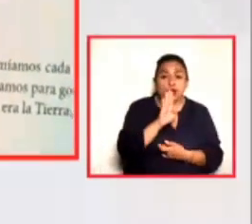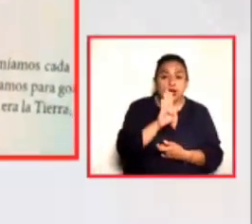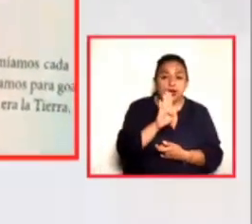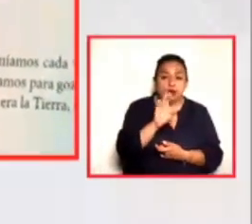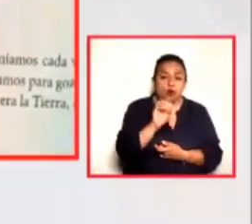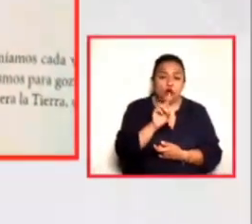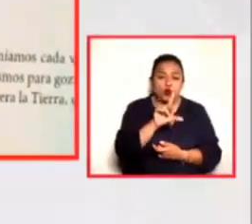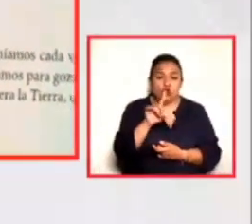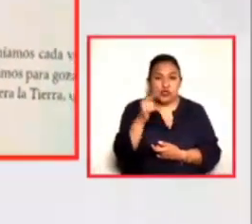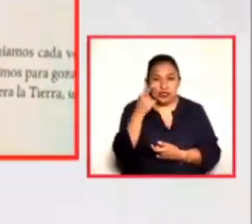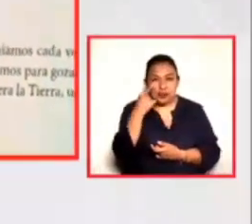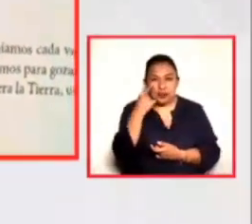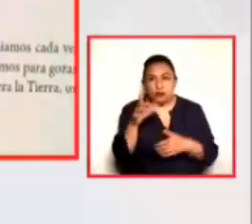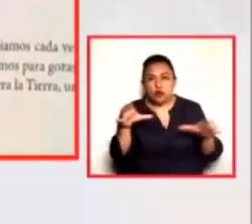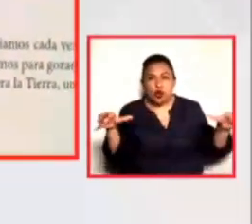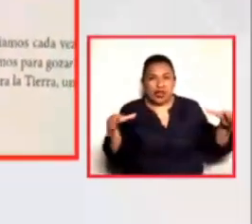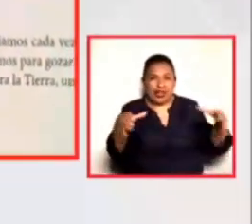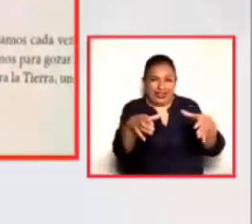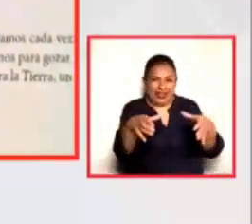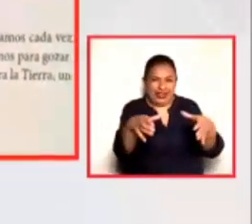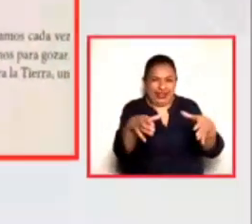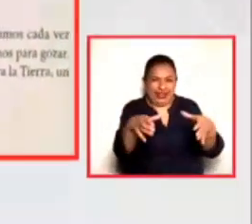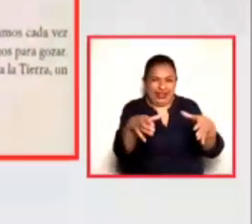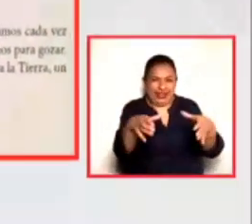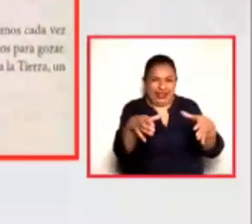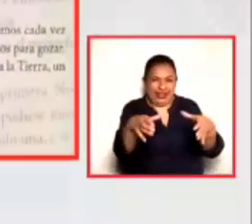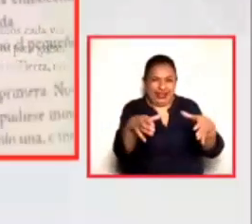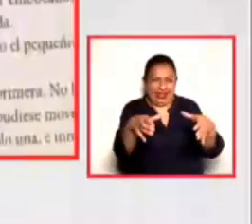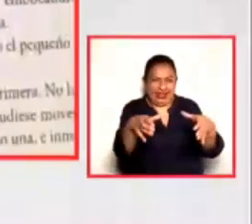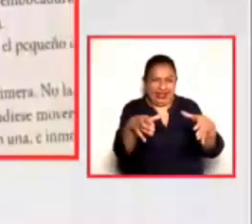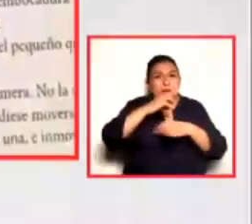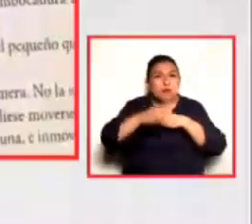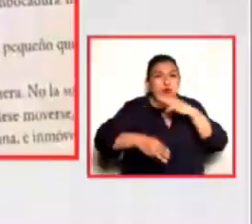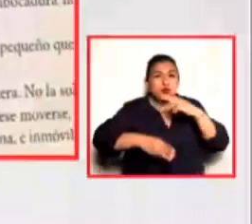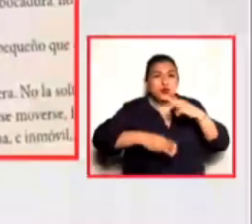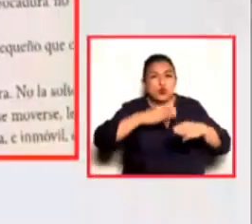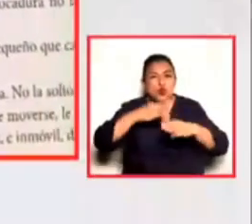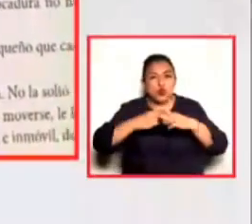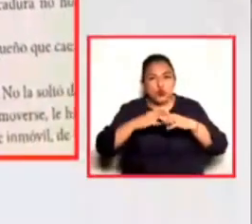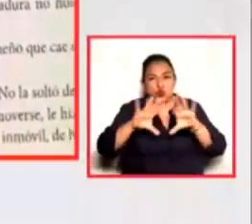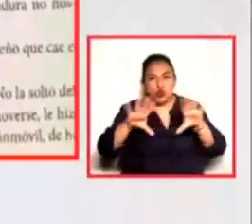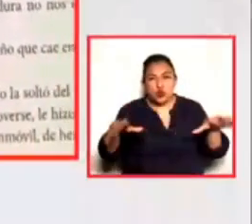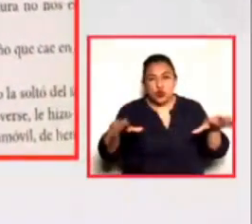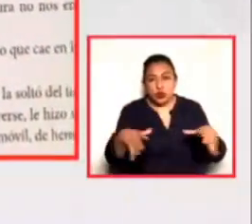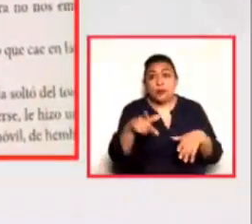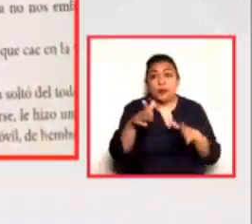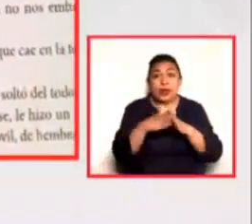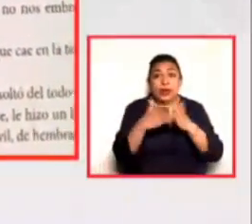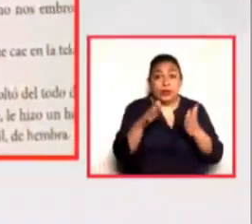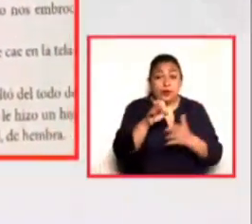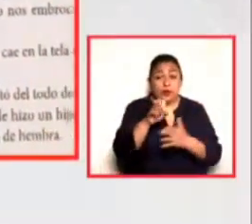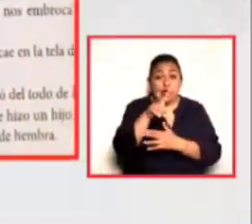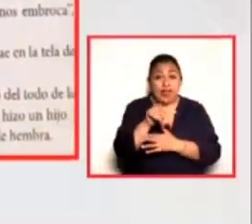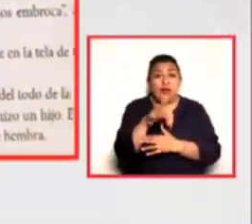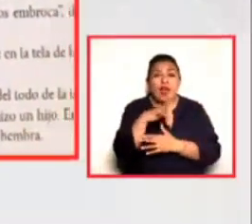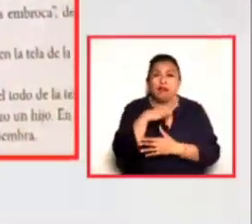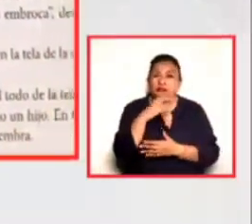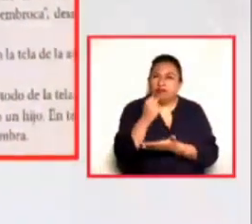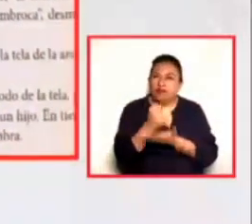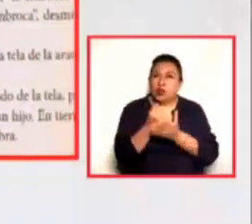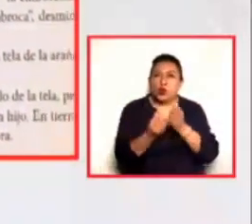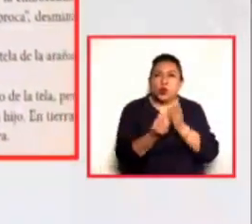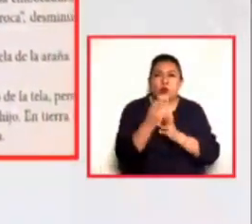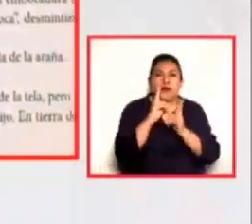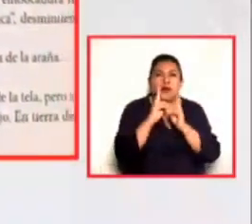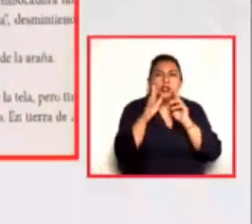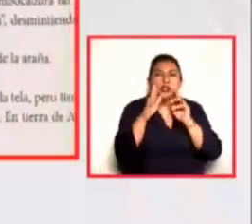creación colectiva, una atmósfera que refrenda el mundo que está ocurriendo. El libro de Eva contribuye a la exigencia de una nueva narrativa sobre el papel de la